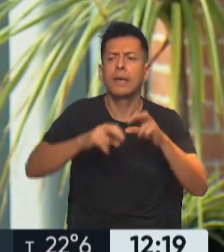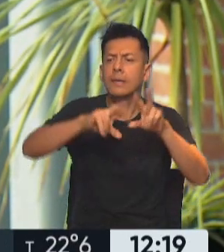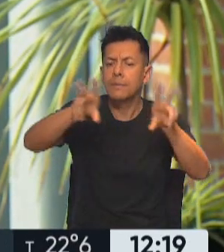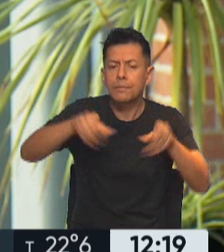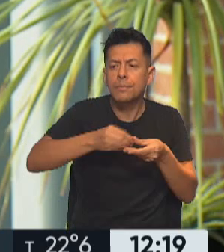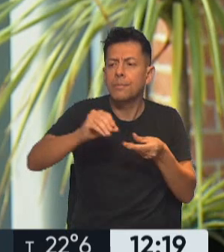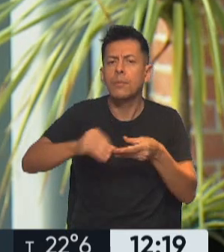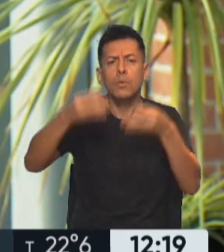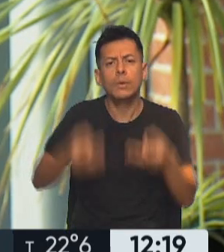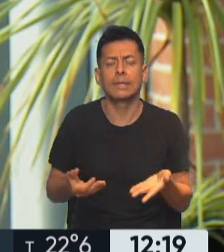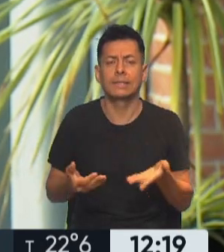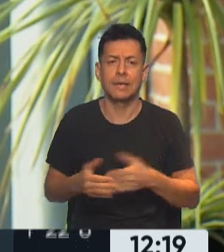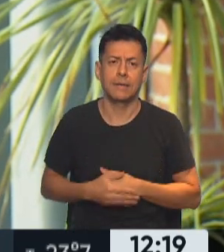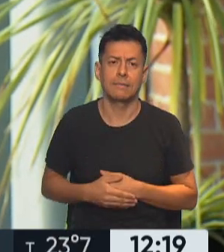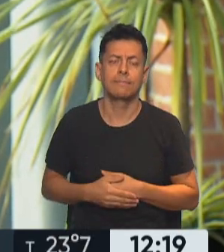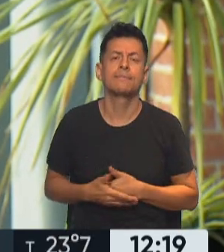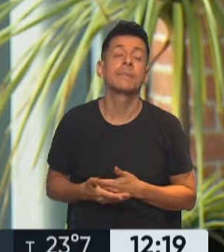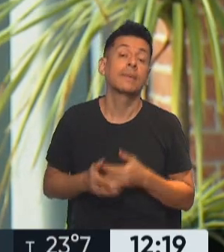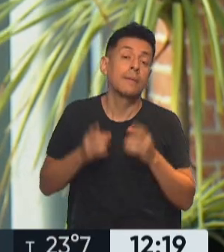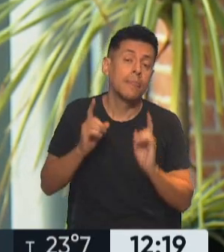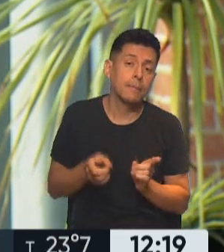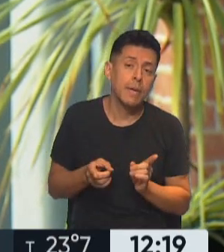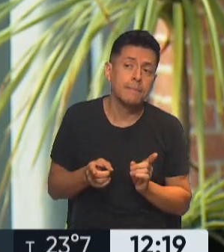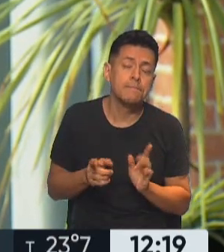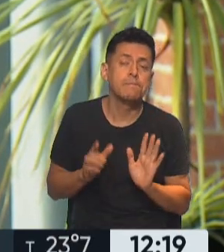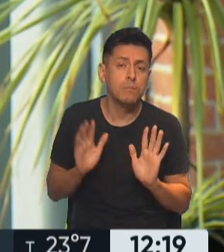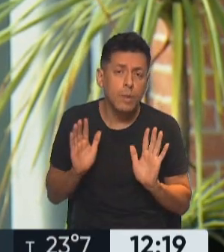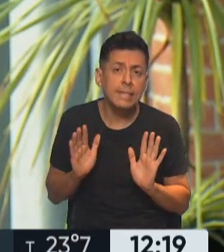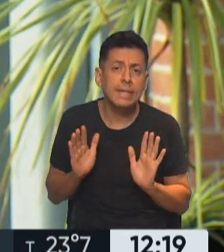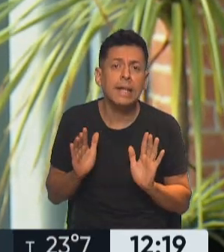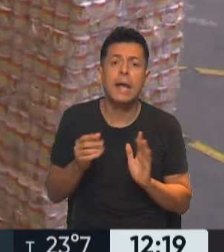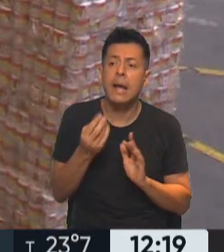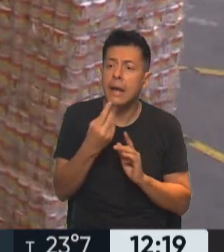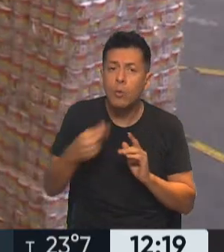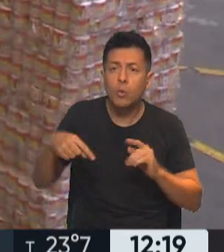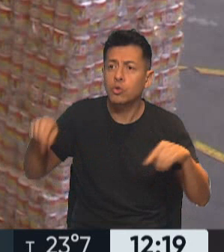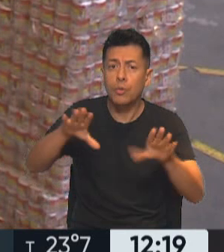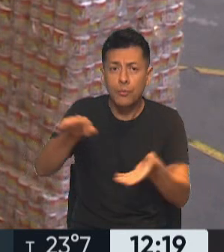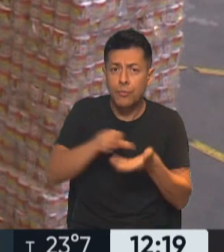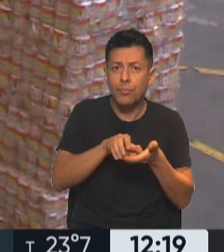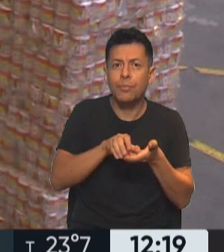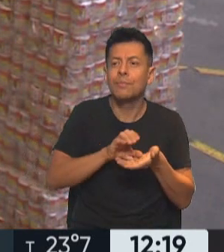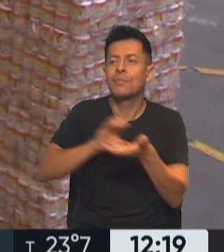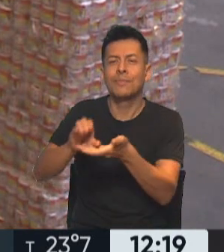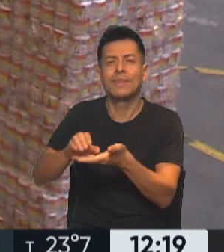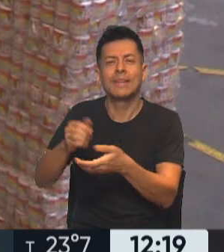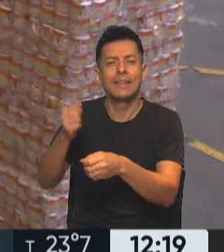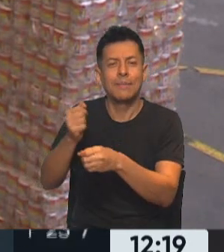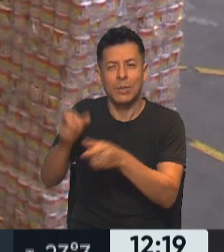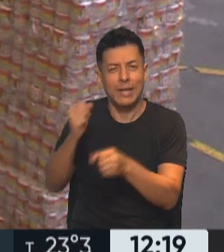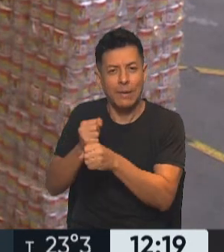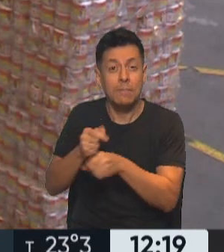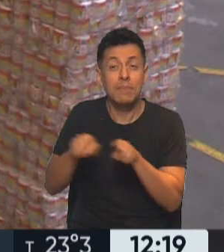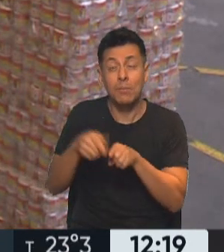Con un modelo algo más progresivo, pero por otro, también que de esos recursos se vuelquen hacia los trabajadores, como el bono que se anunció